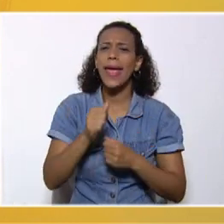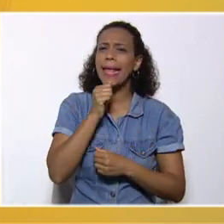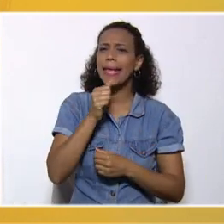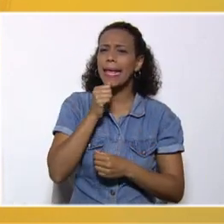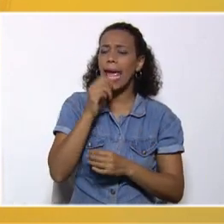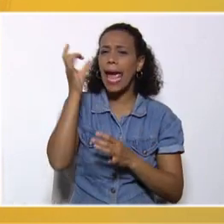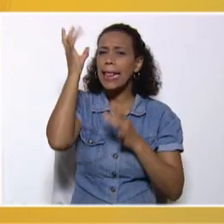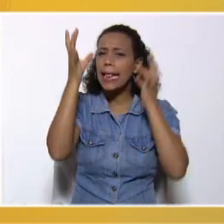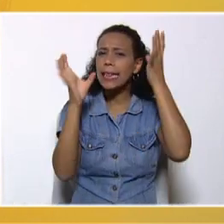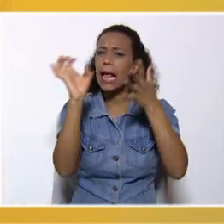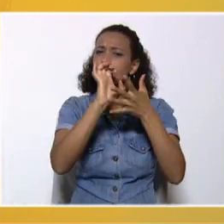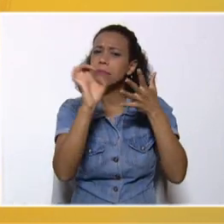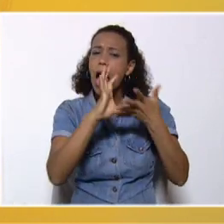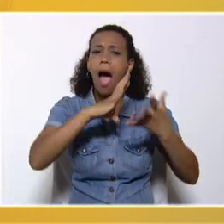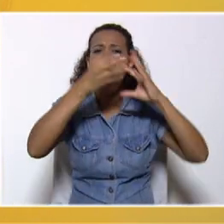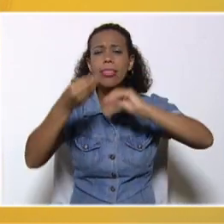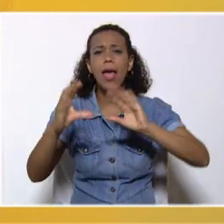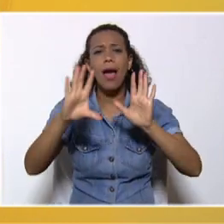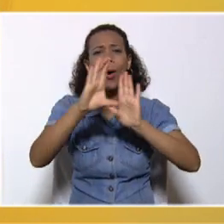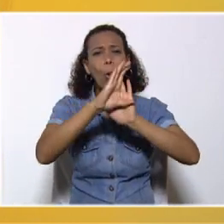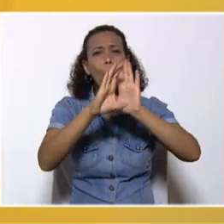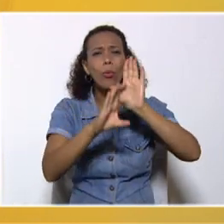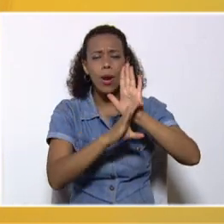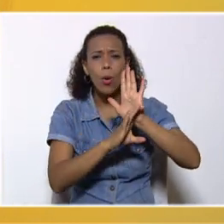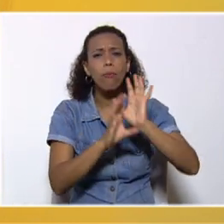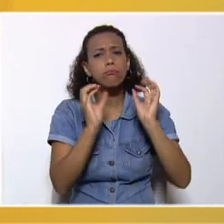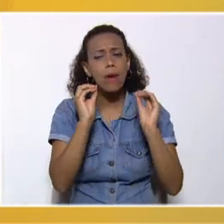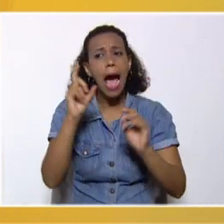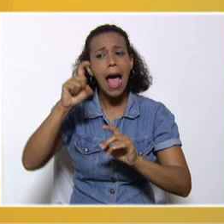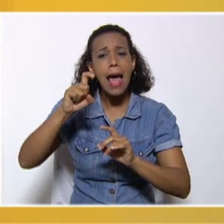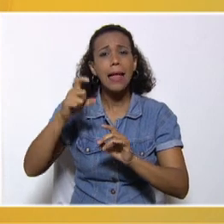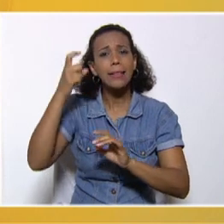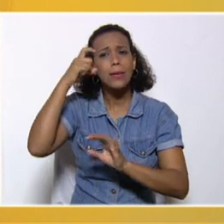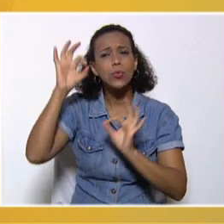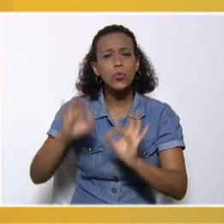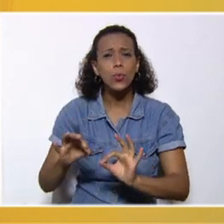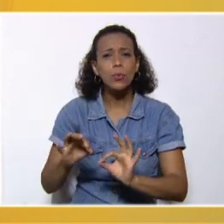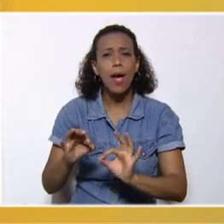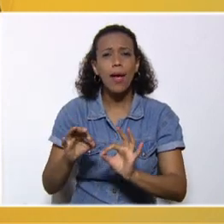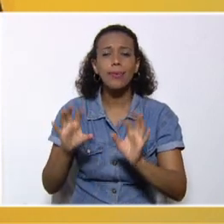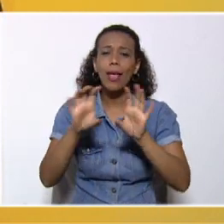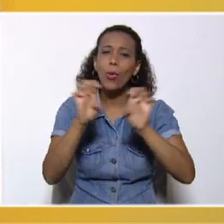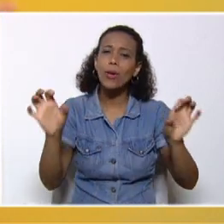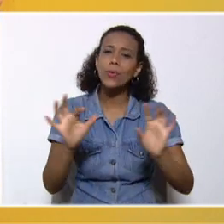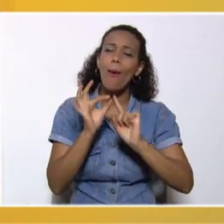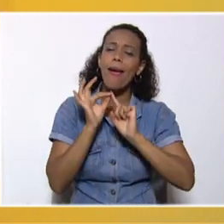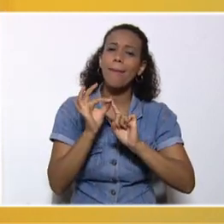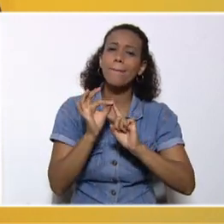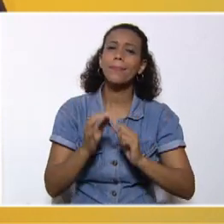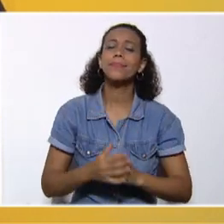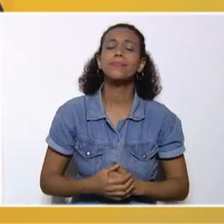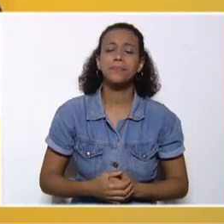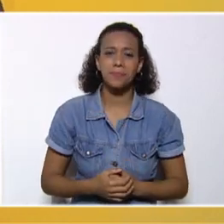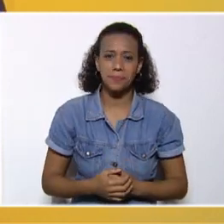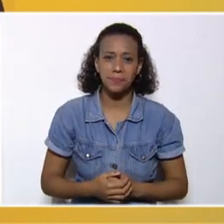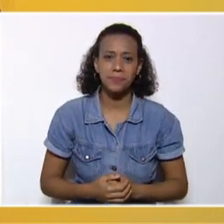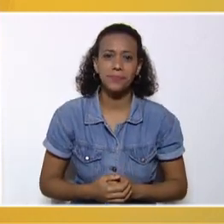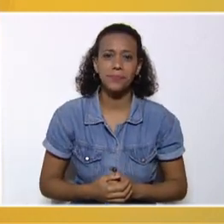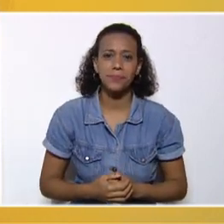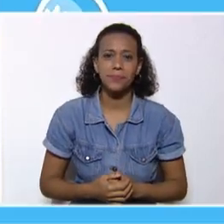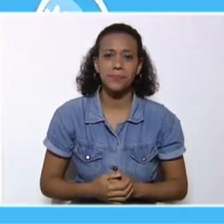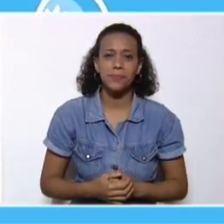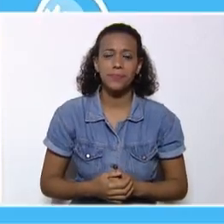orientaciones, estrategias y adaptaciones curriculares pertinentes al día en nuestra modalidad de educación